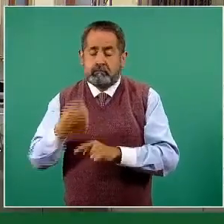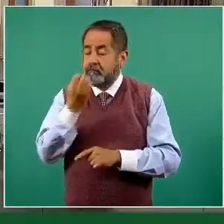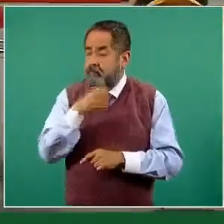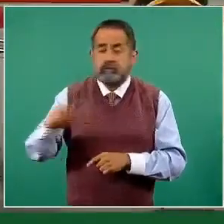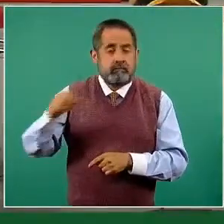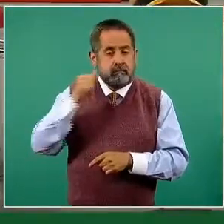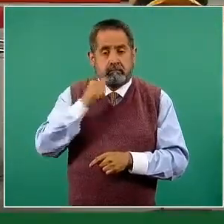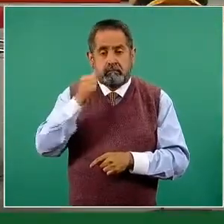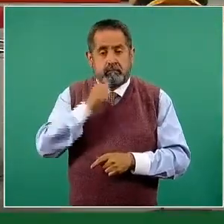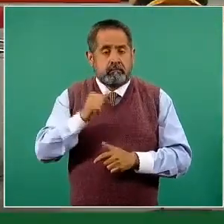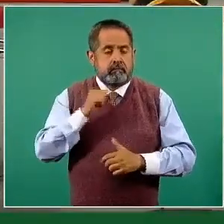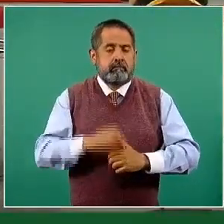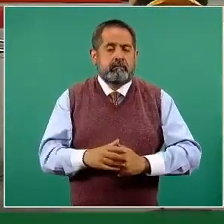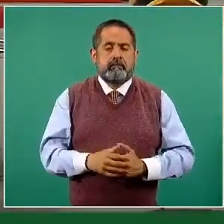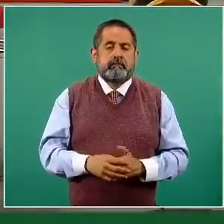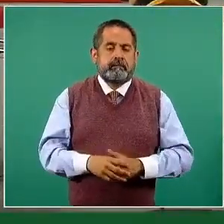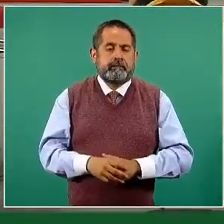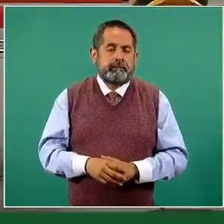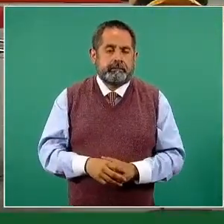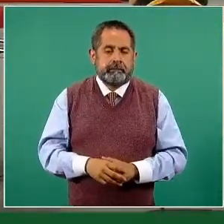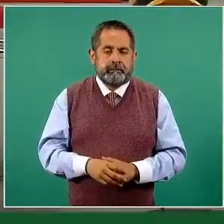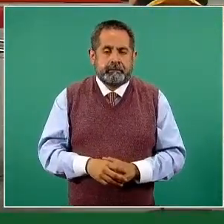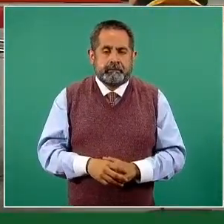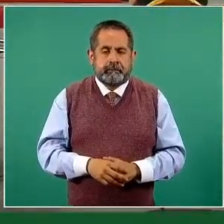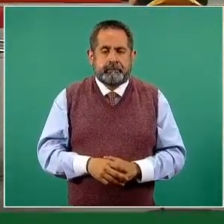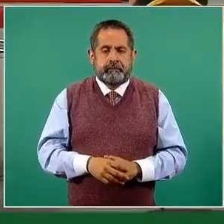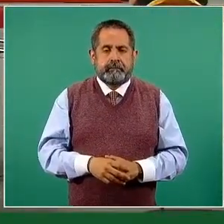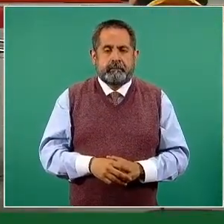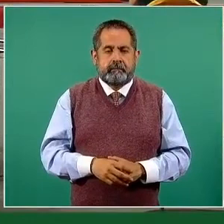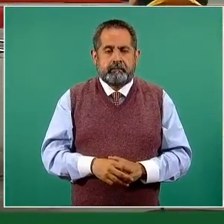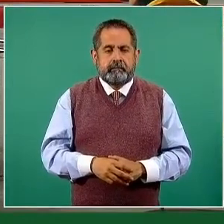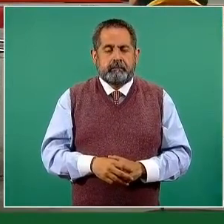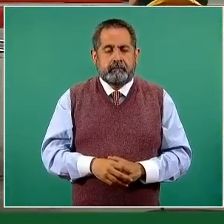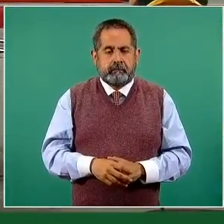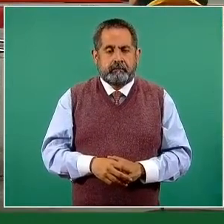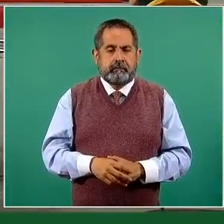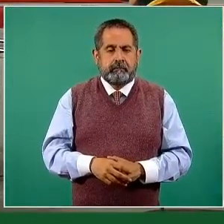correctamente. Gracias, doctor. Por favor.